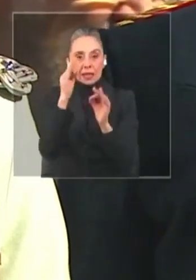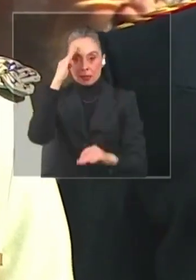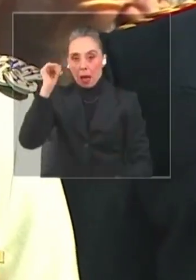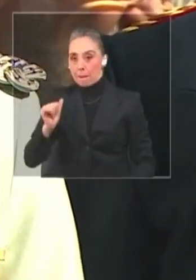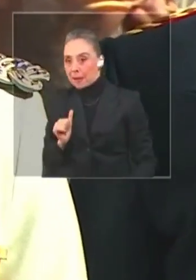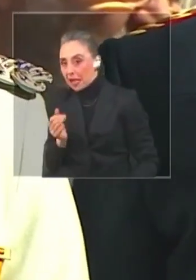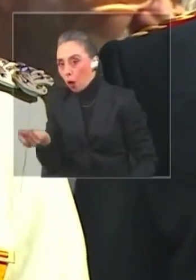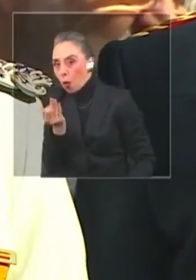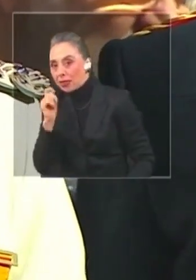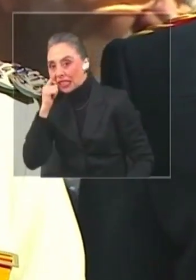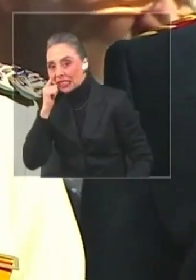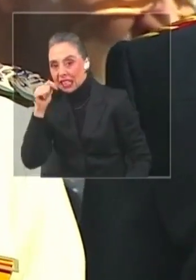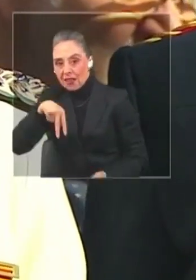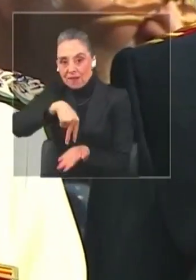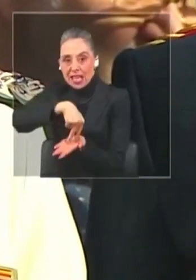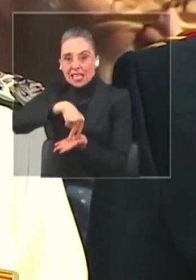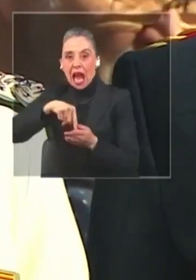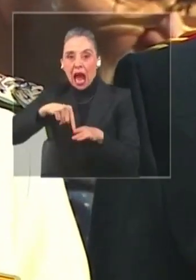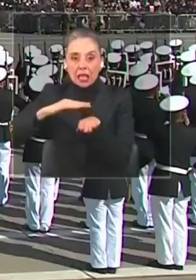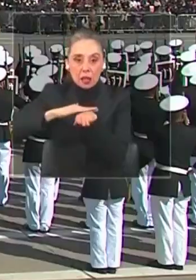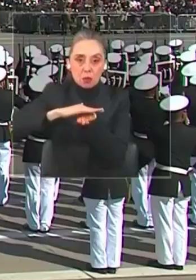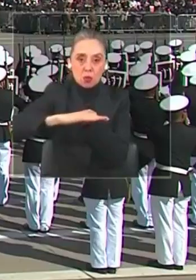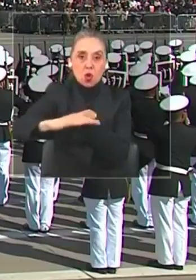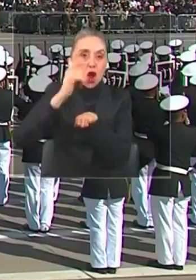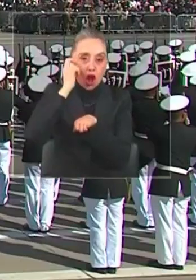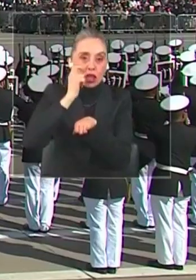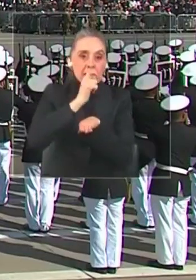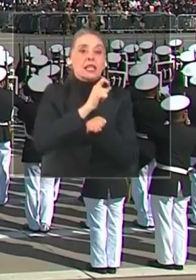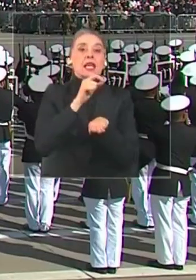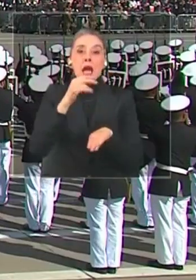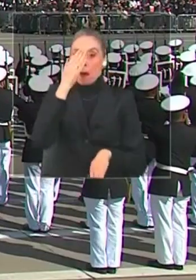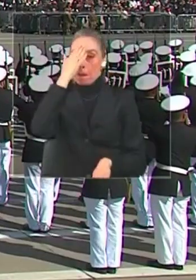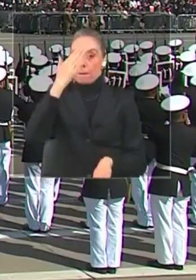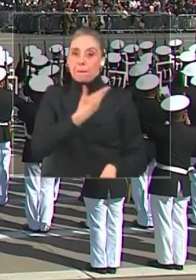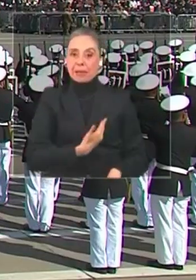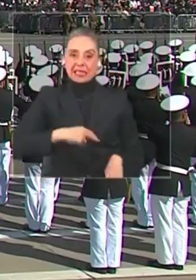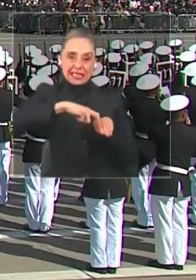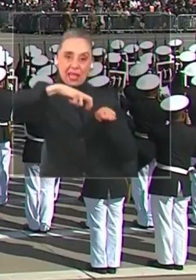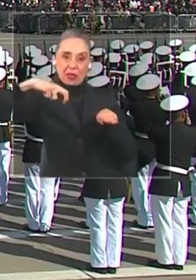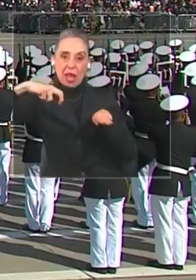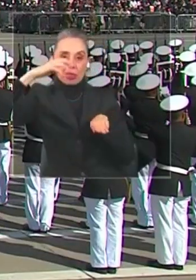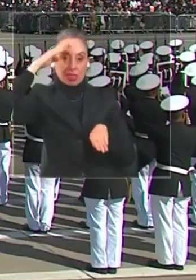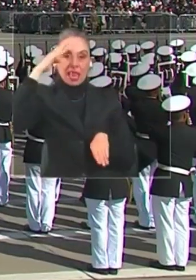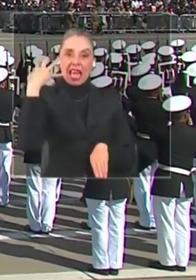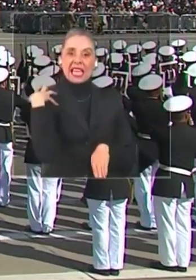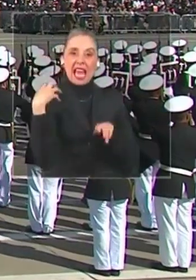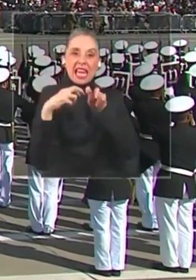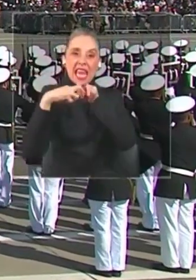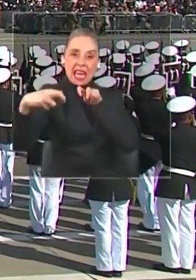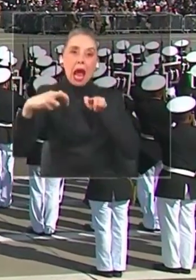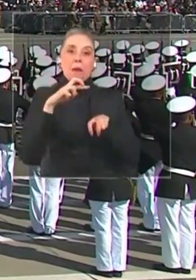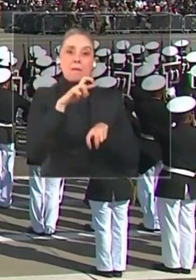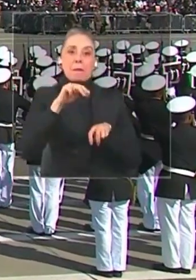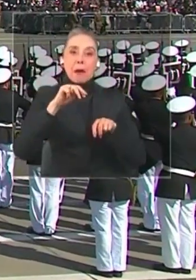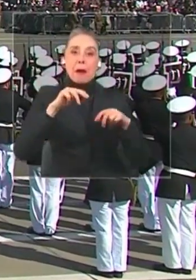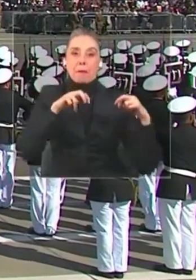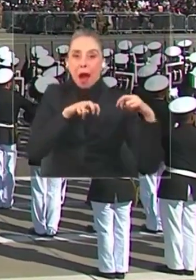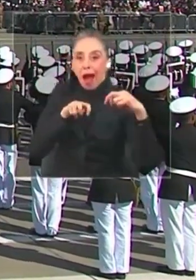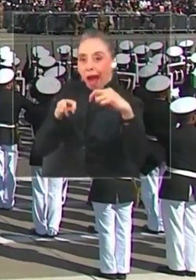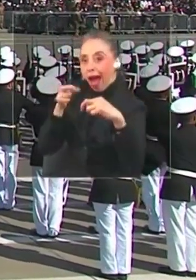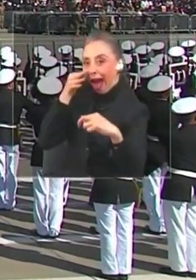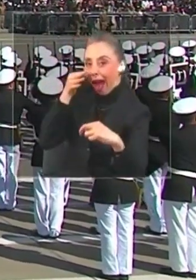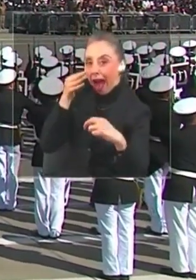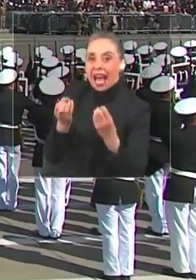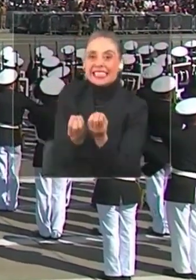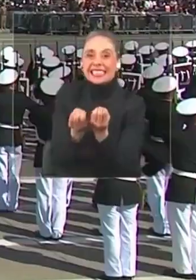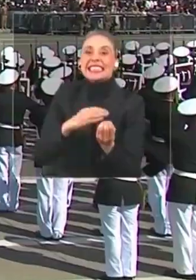¿qué significa hoy día estar acá en la elipse, pasar, desfilar frente al presidente, frente a los generales, pero también frente a sus papás? Está lleno el Parque O'Higgins hoy día.